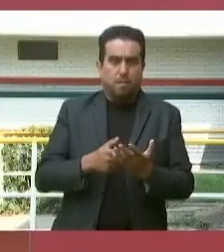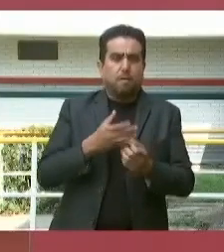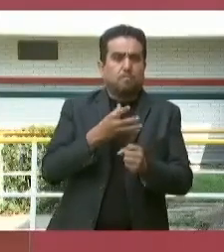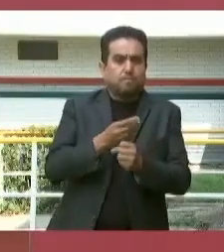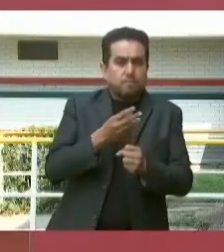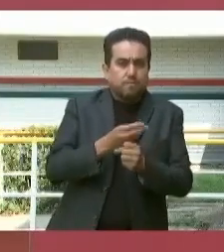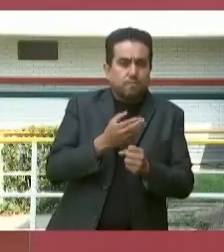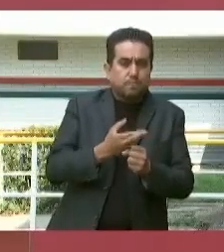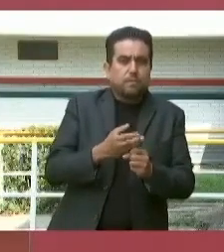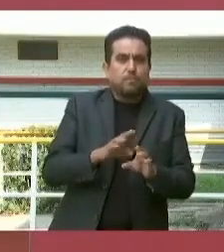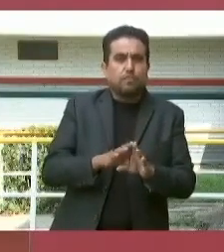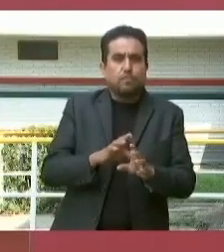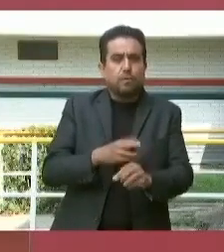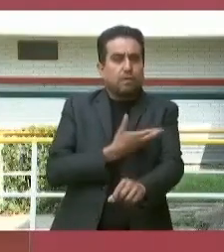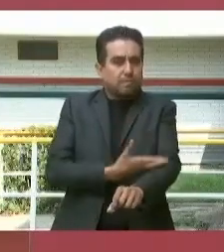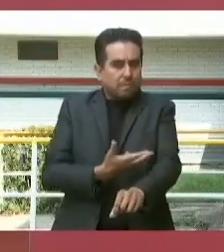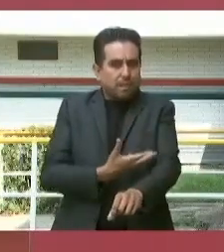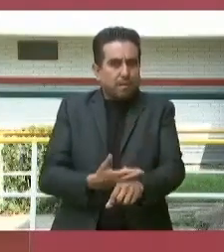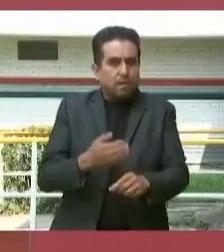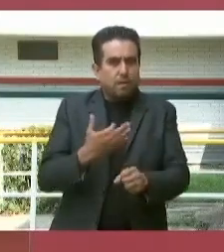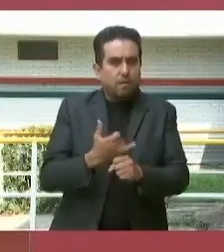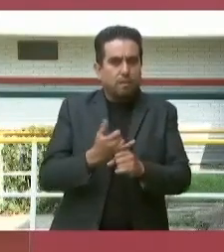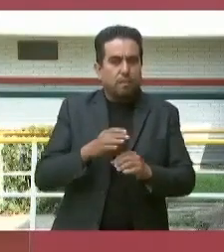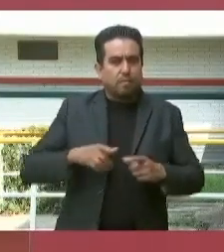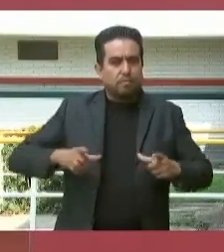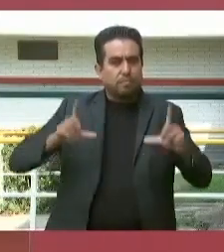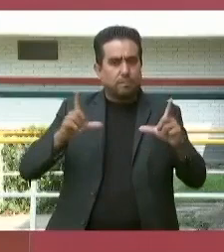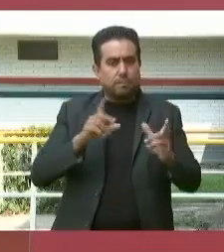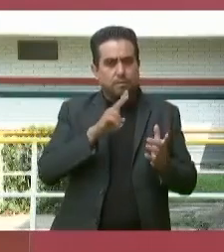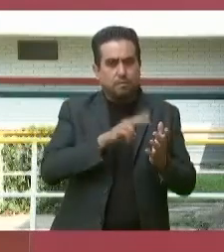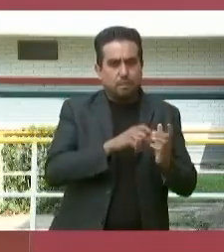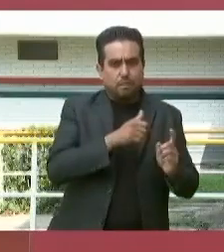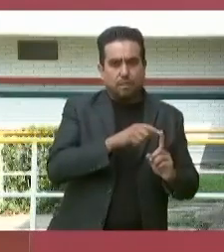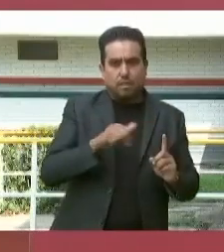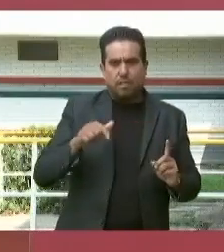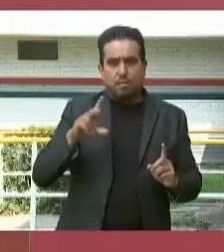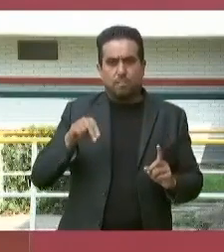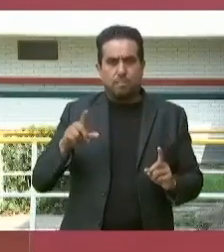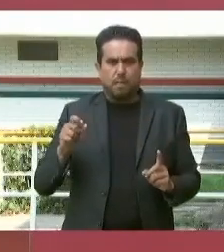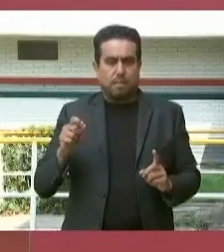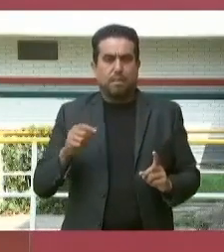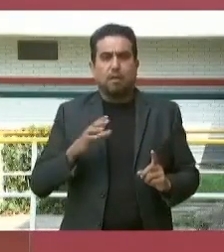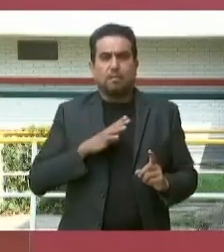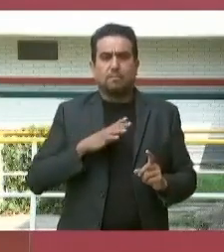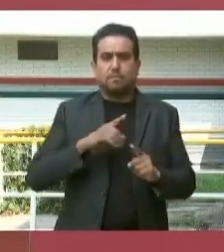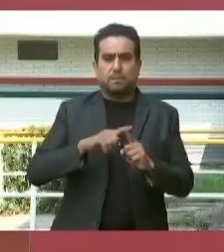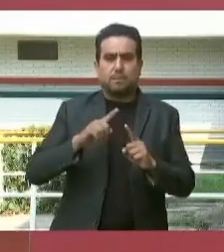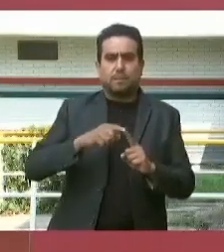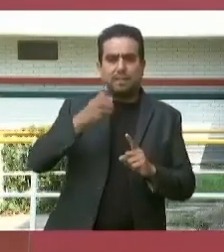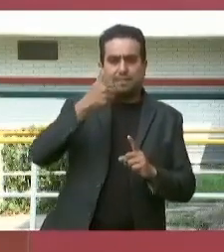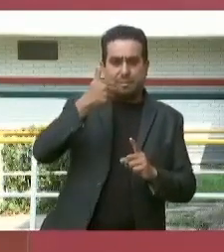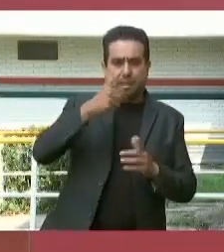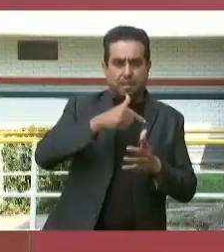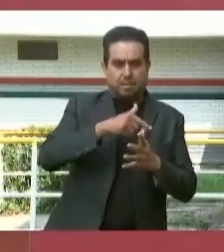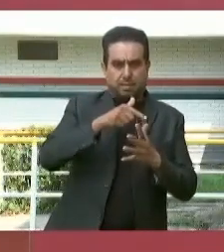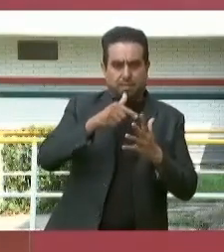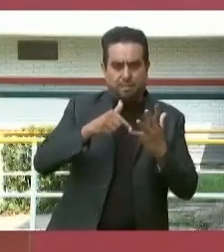2019 2020 que aparece en pantalla dónde están las seis refinerías